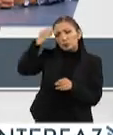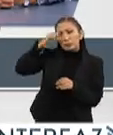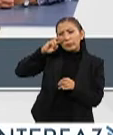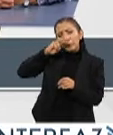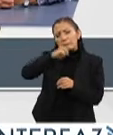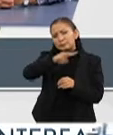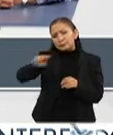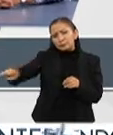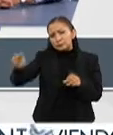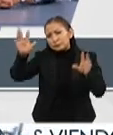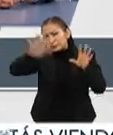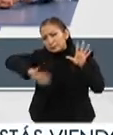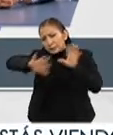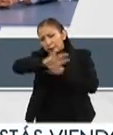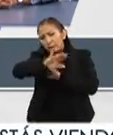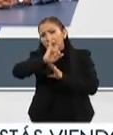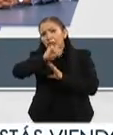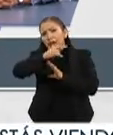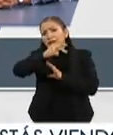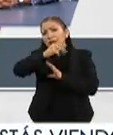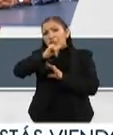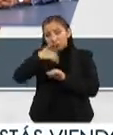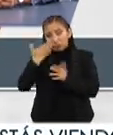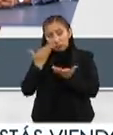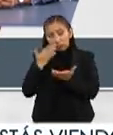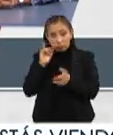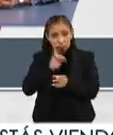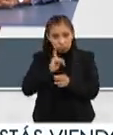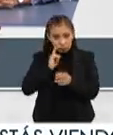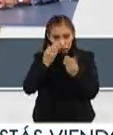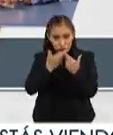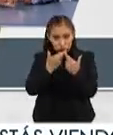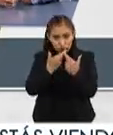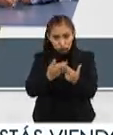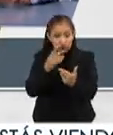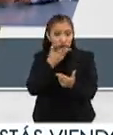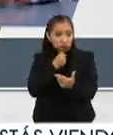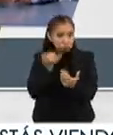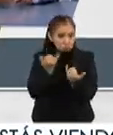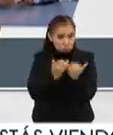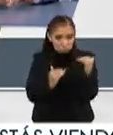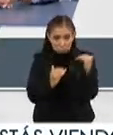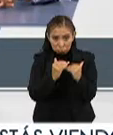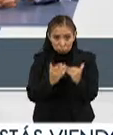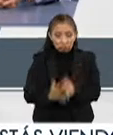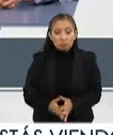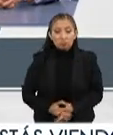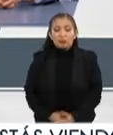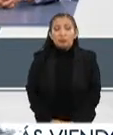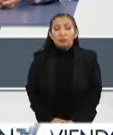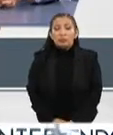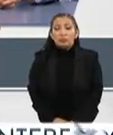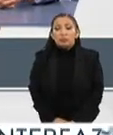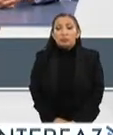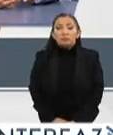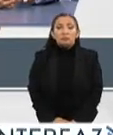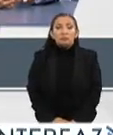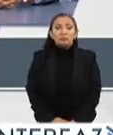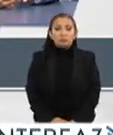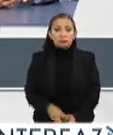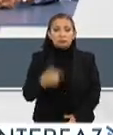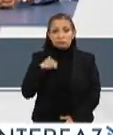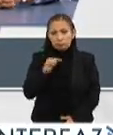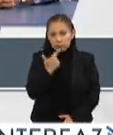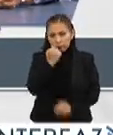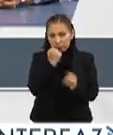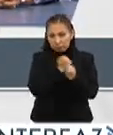experiencia en estas áreas de la ingeniería, ¿cómo se ha venido desarrollando esta paridad hombres y mujeres? Bueno, yo tengo ya